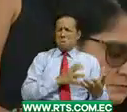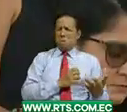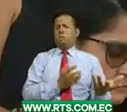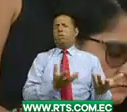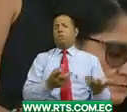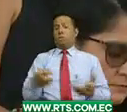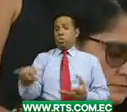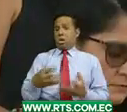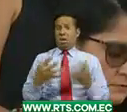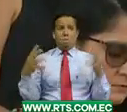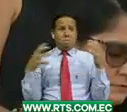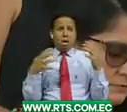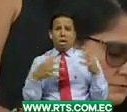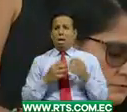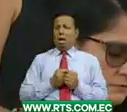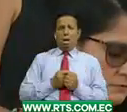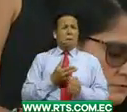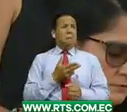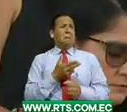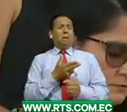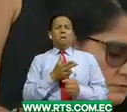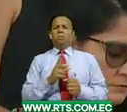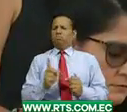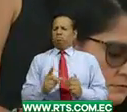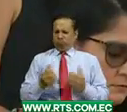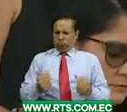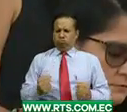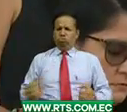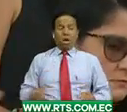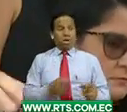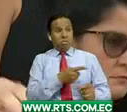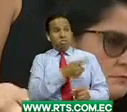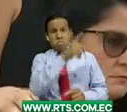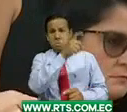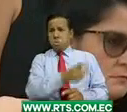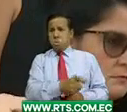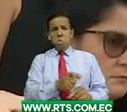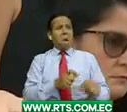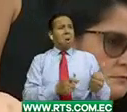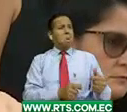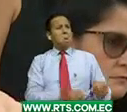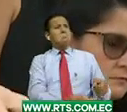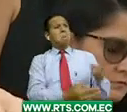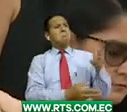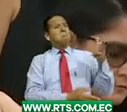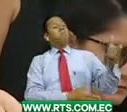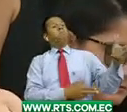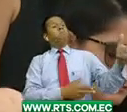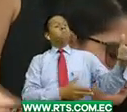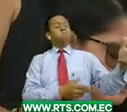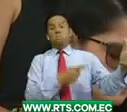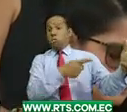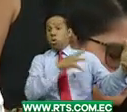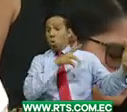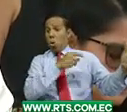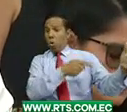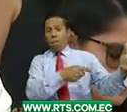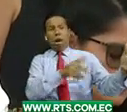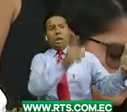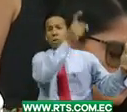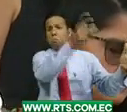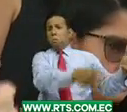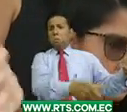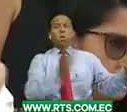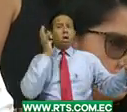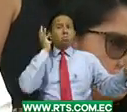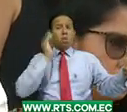la próxima vez que vean a un delincuente apuntándole la cabeza a una mujer